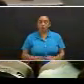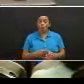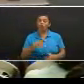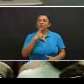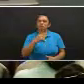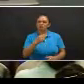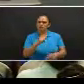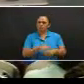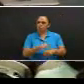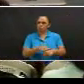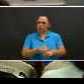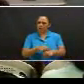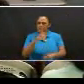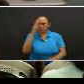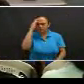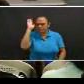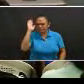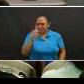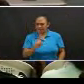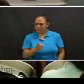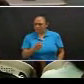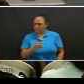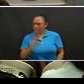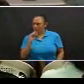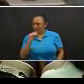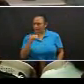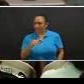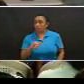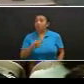saber a quién le están hablando, y es a uno.